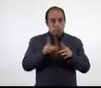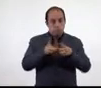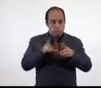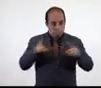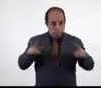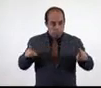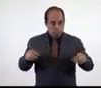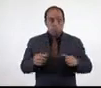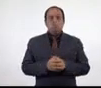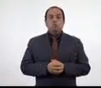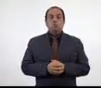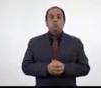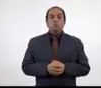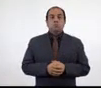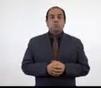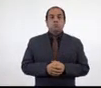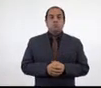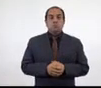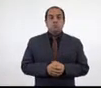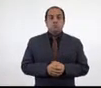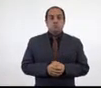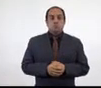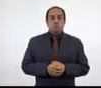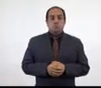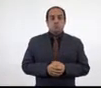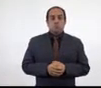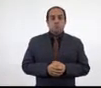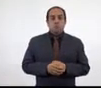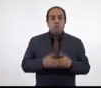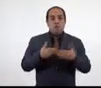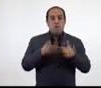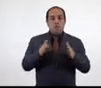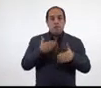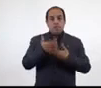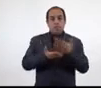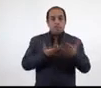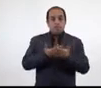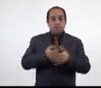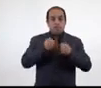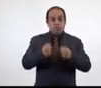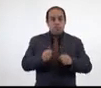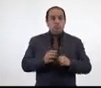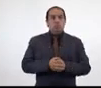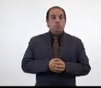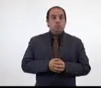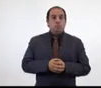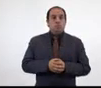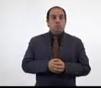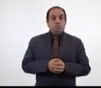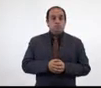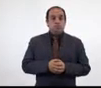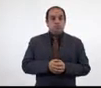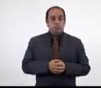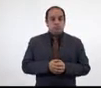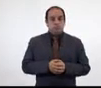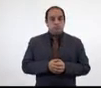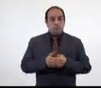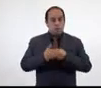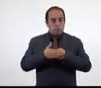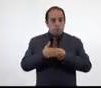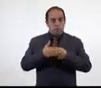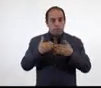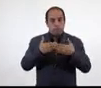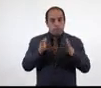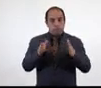desarrollar para establecer el servicio seguro y la apertura, la próxima apertura de